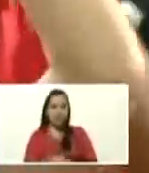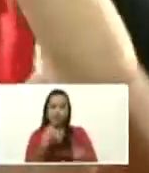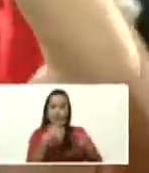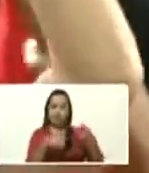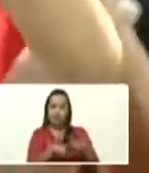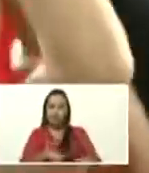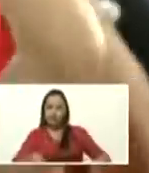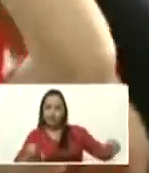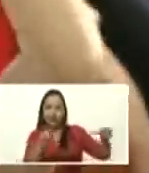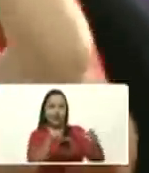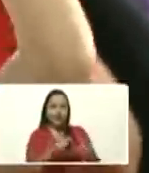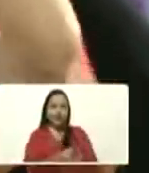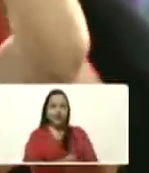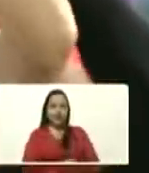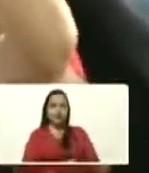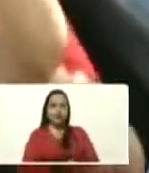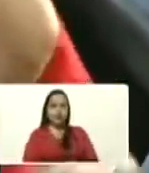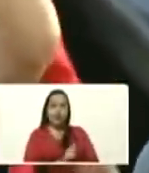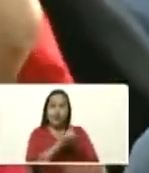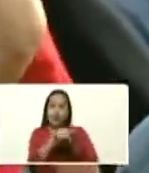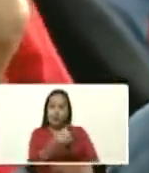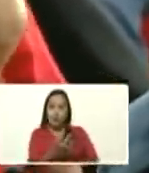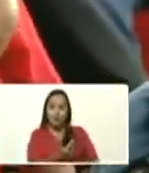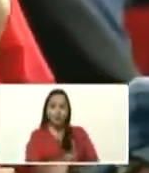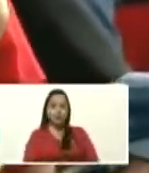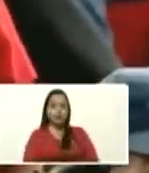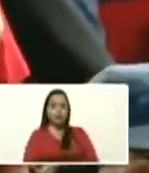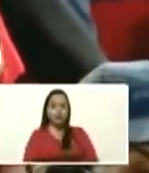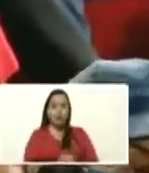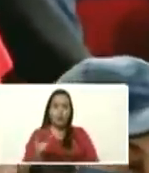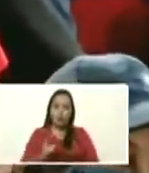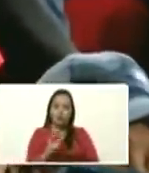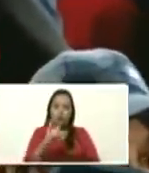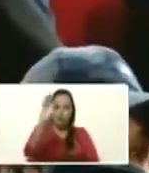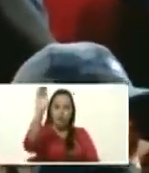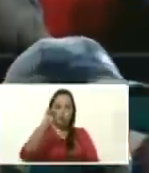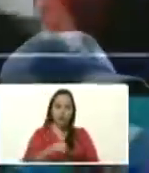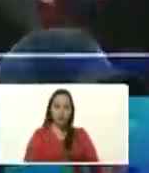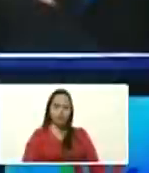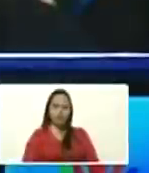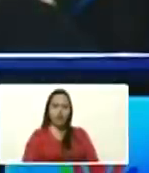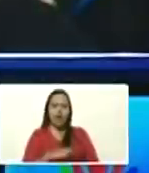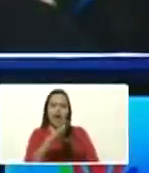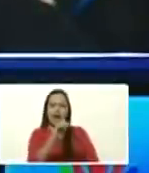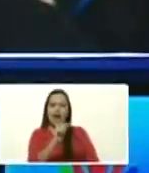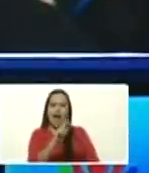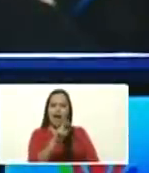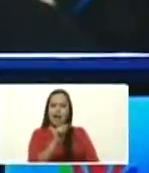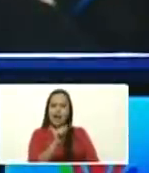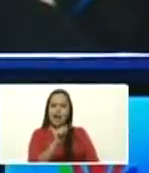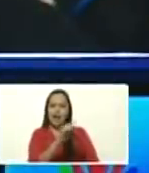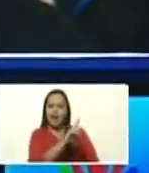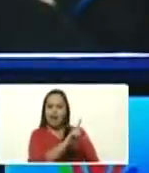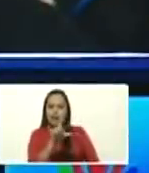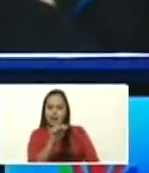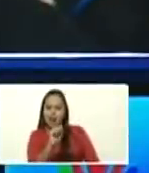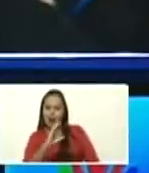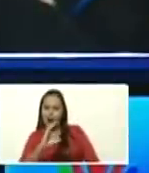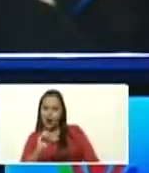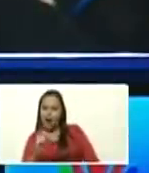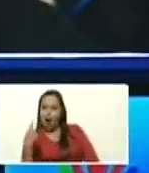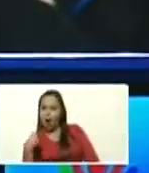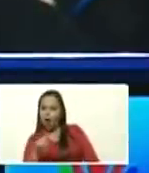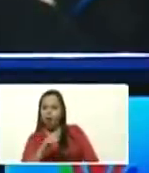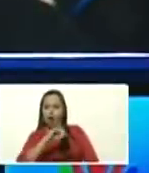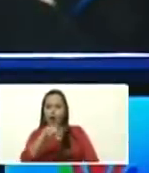Urimare, y luego la montaña, Carayaca y el Junco para allá.